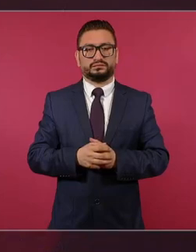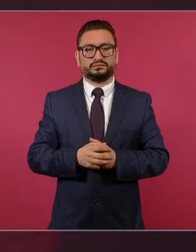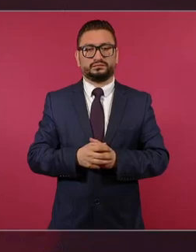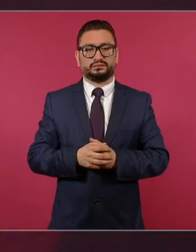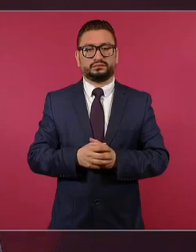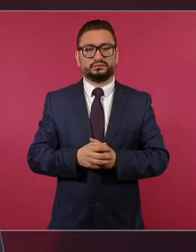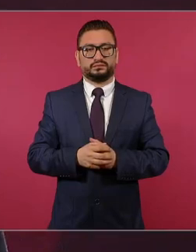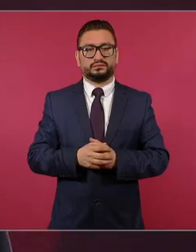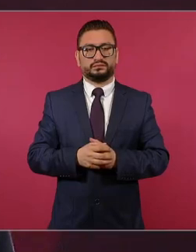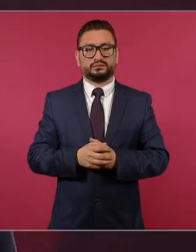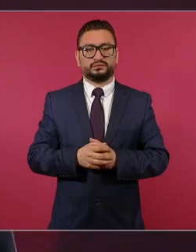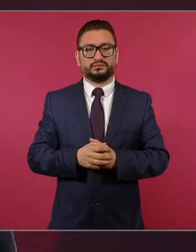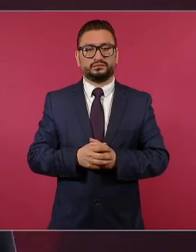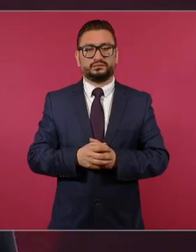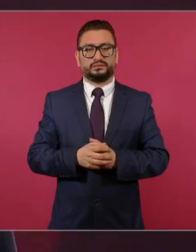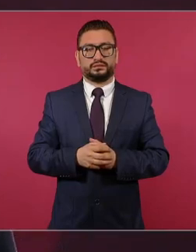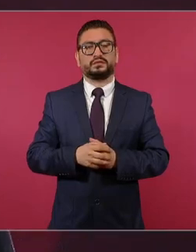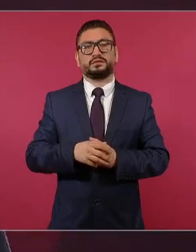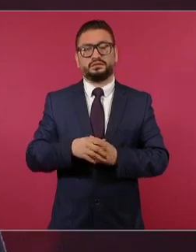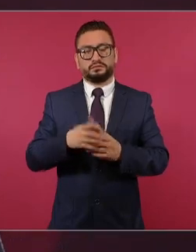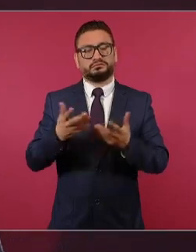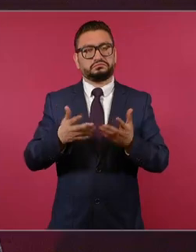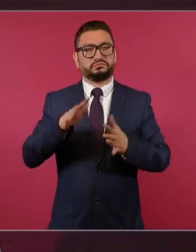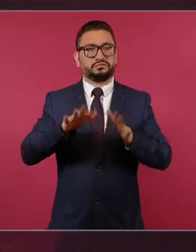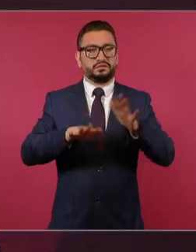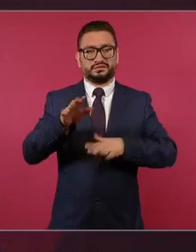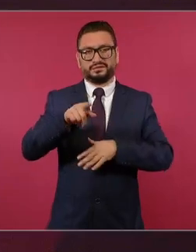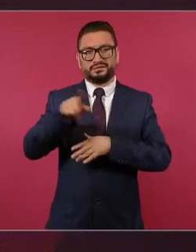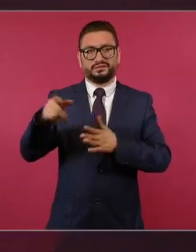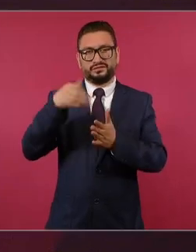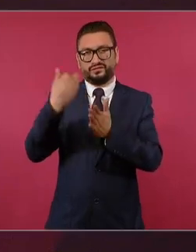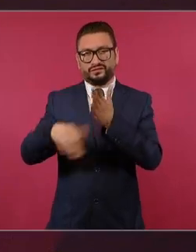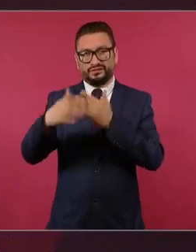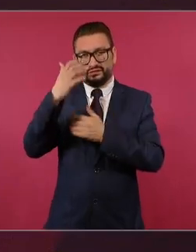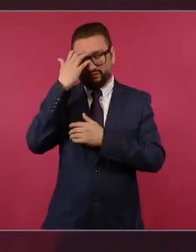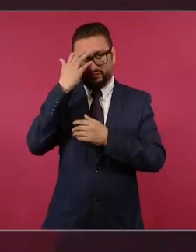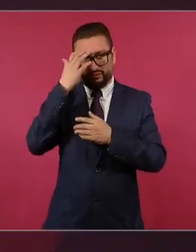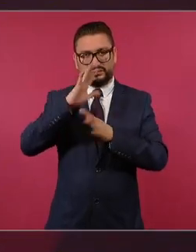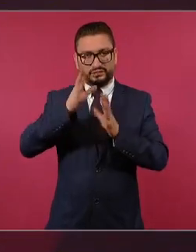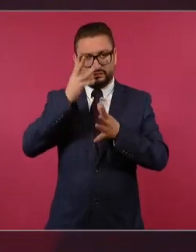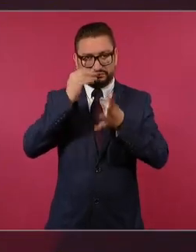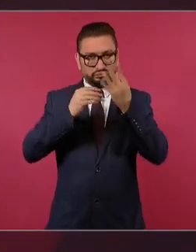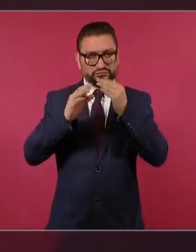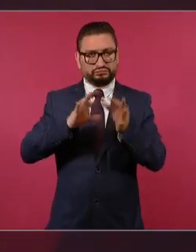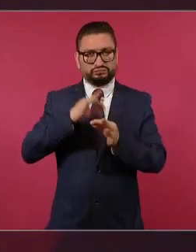lo que les faltaba de conocer,